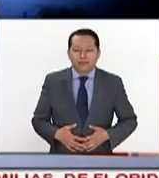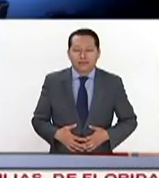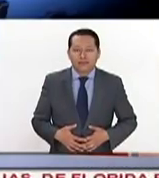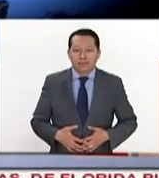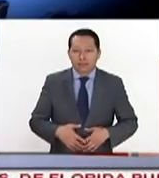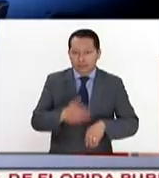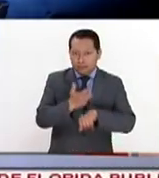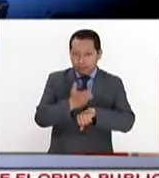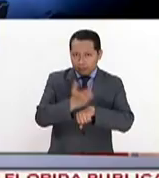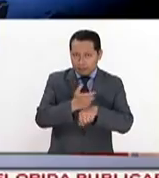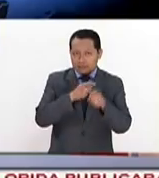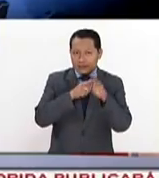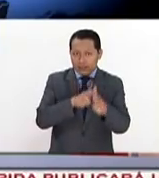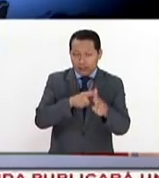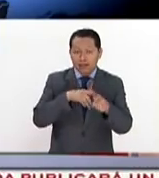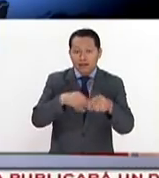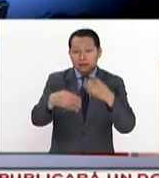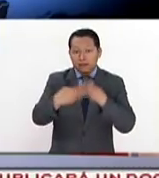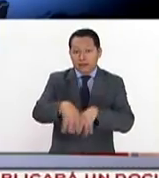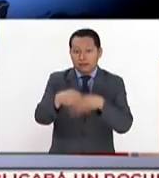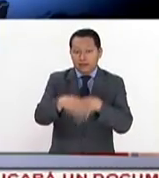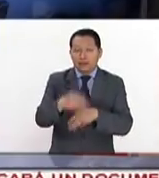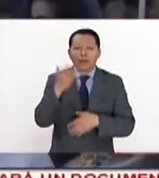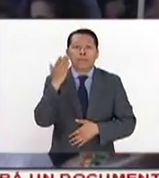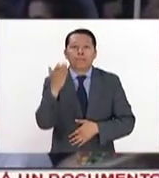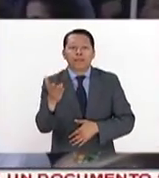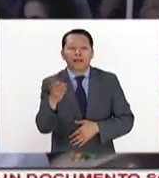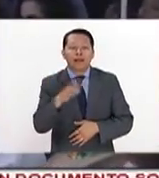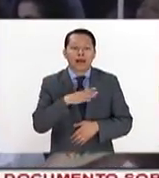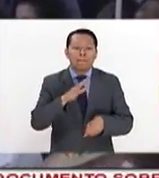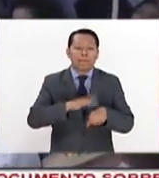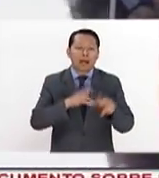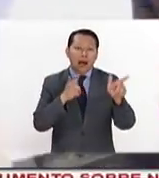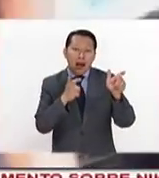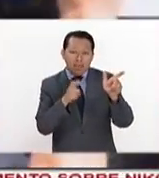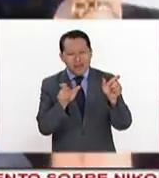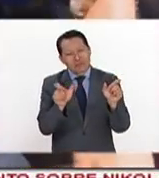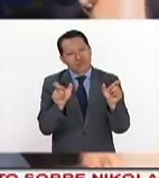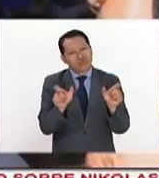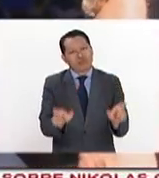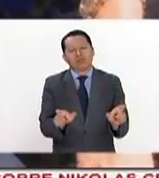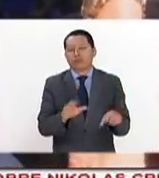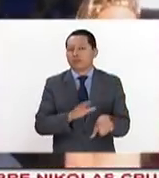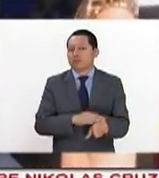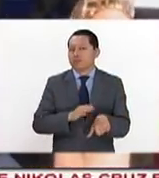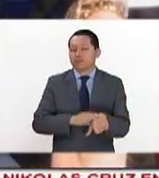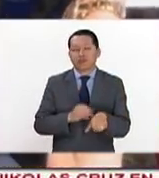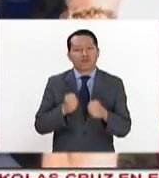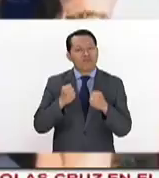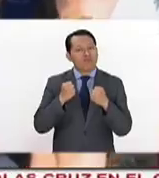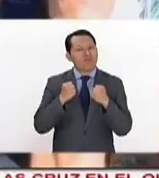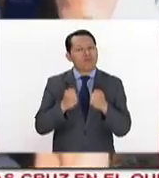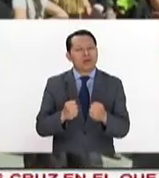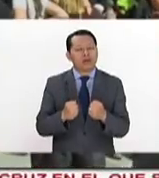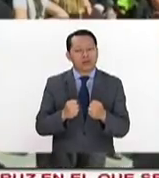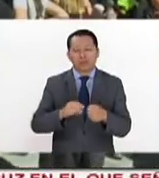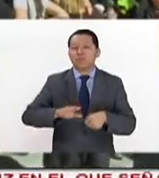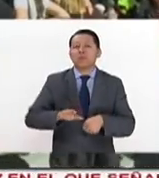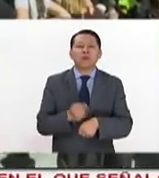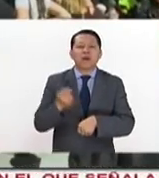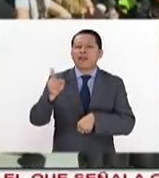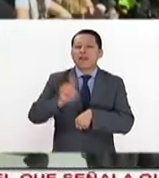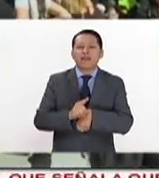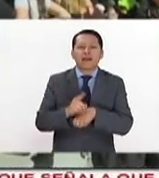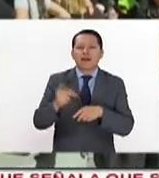En Estados Unidos continuaron las manifestaciones que piden un control de armas más severo en el país. Esto a unos días